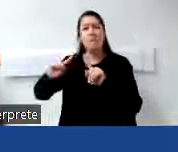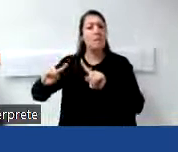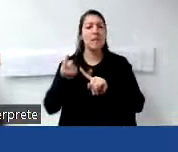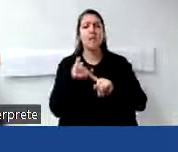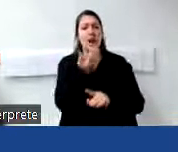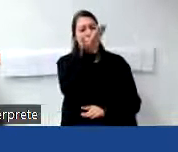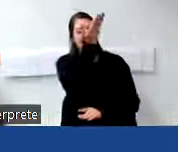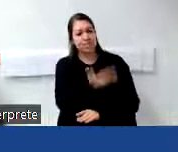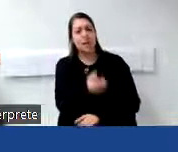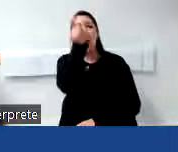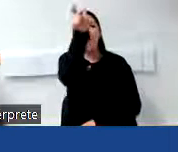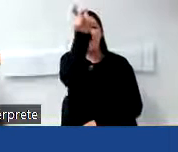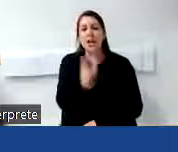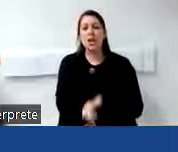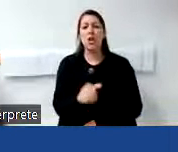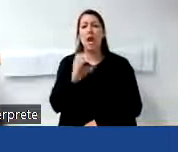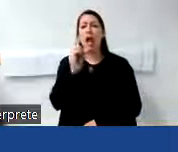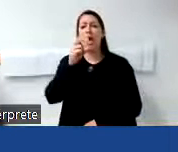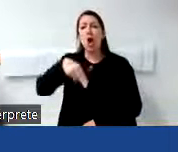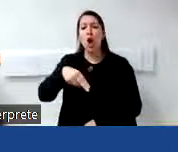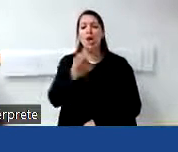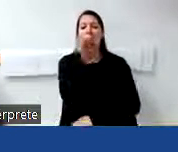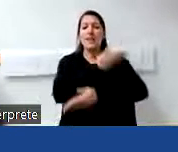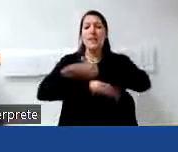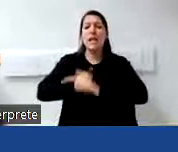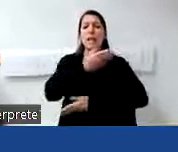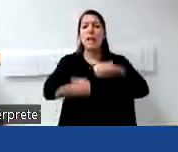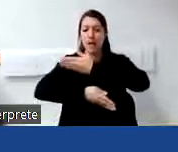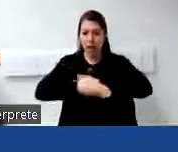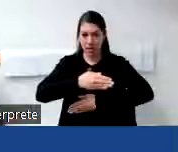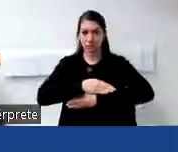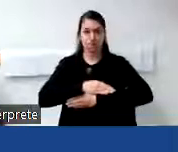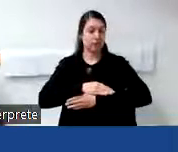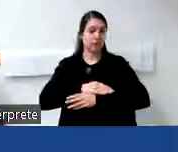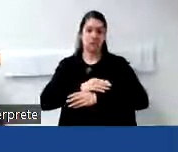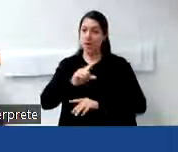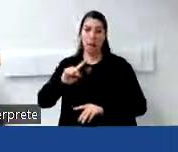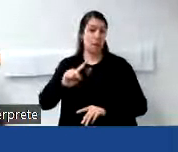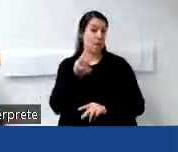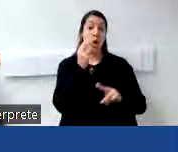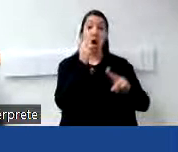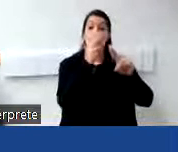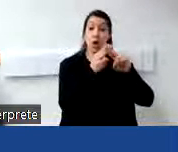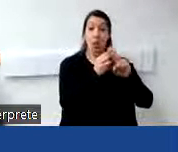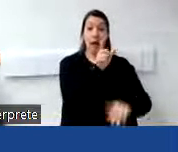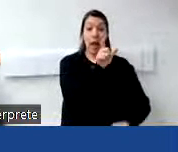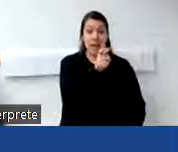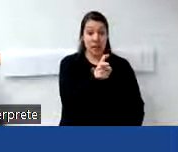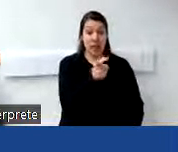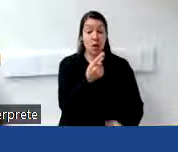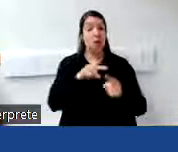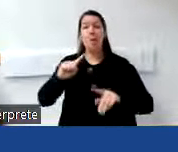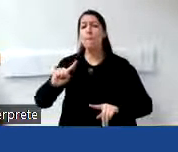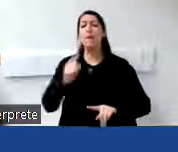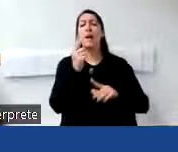decimos personas con discapacidad, ¿sí? Por un lado tenemos por su nombre y su apellido, y ante todo persona. El